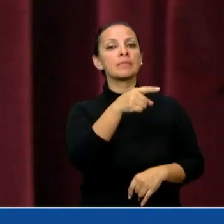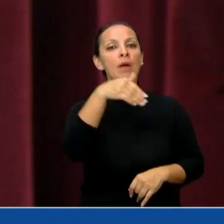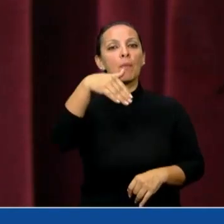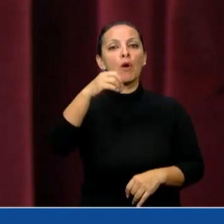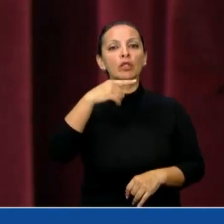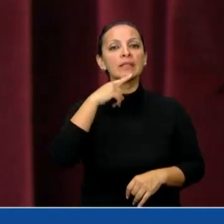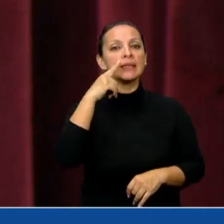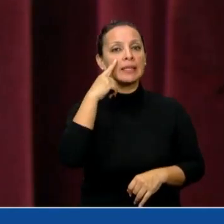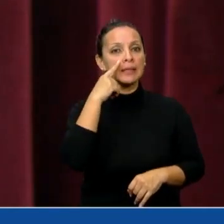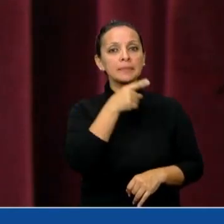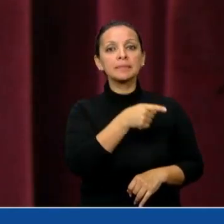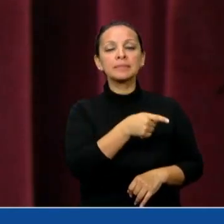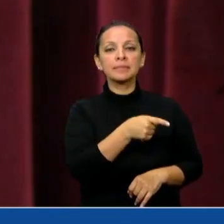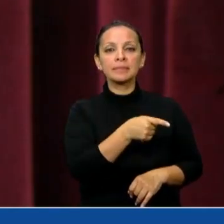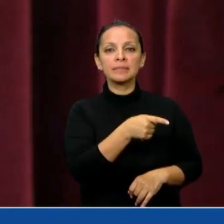Monti